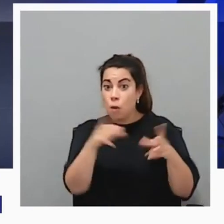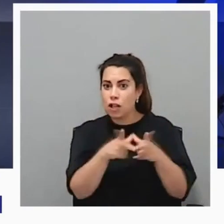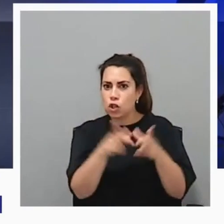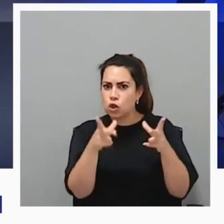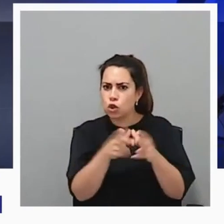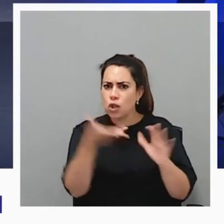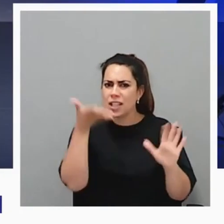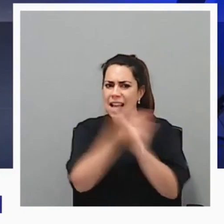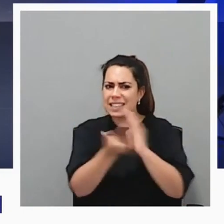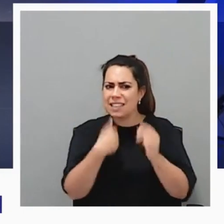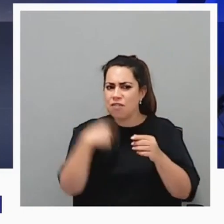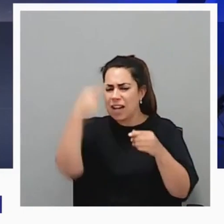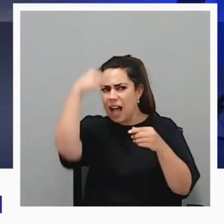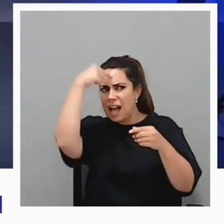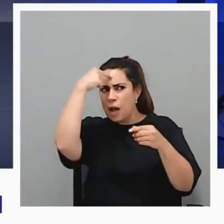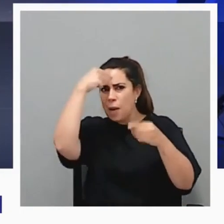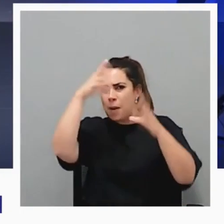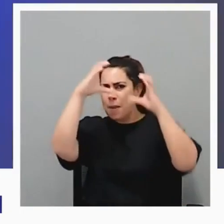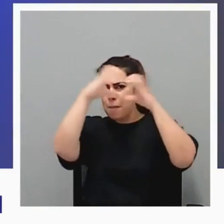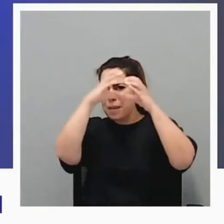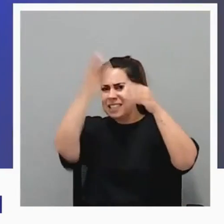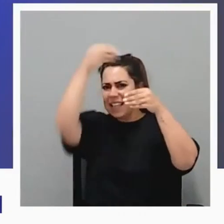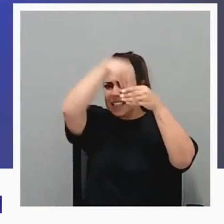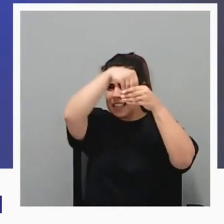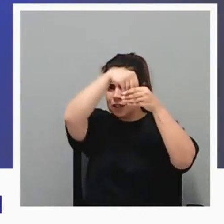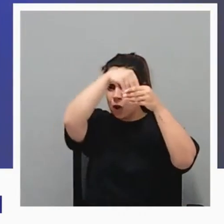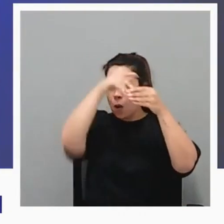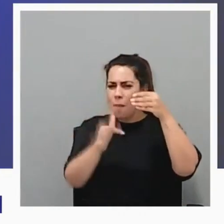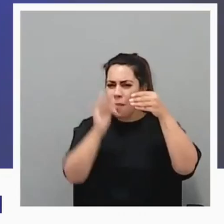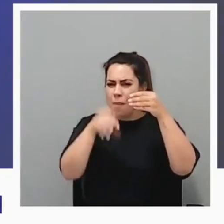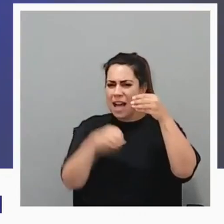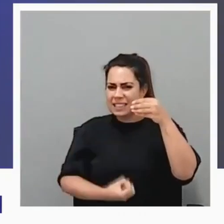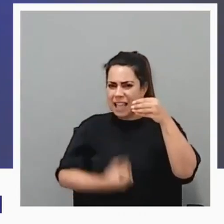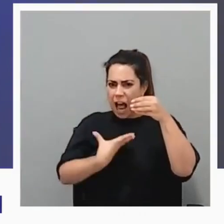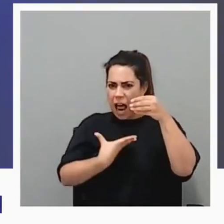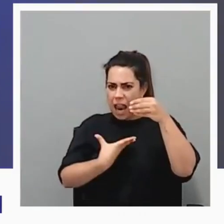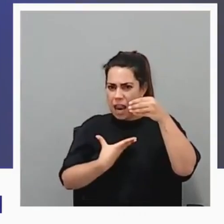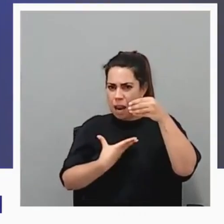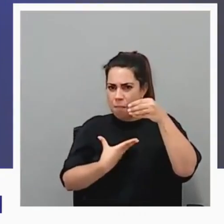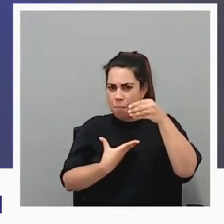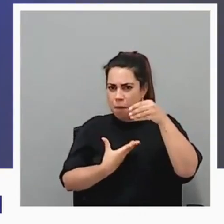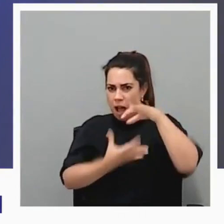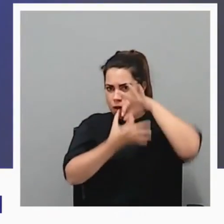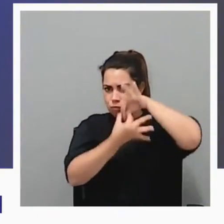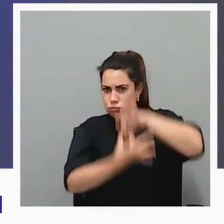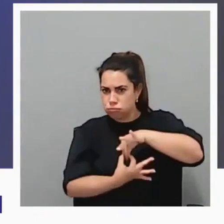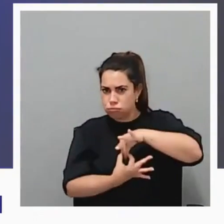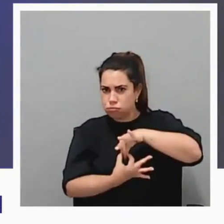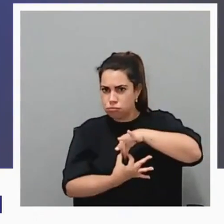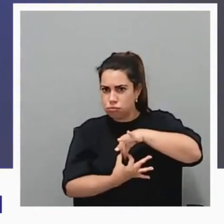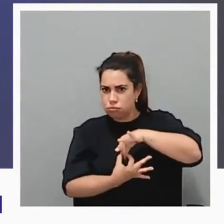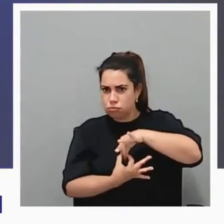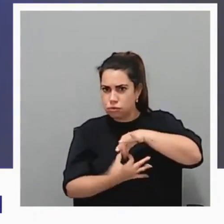de la mente con el estado del alma. Cuando hay equipos e individuos